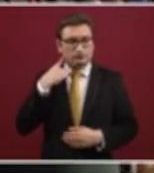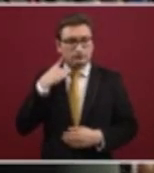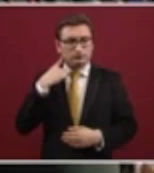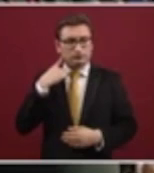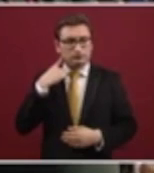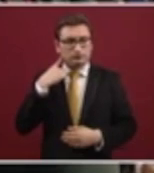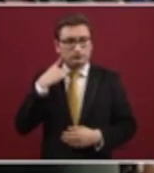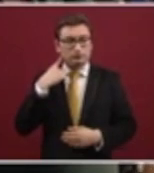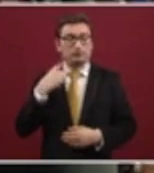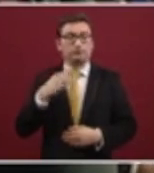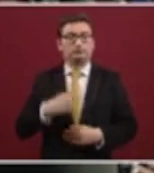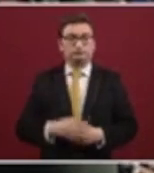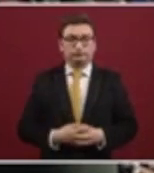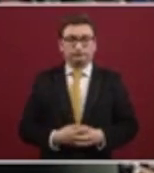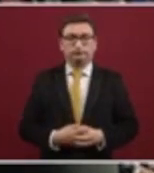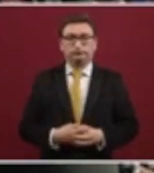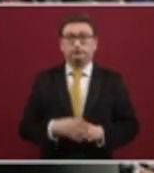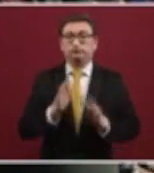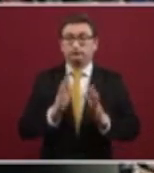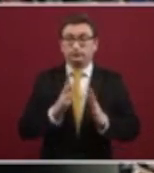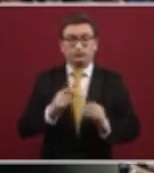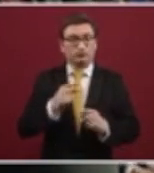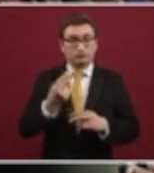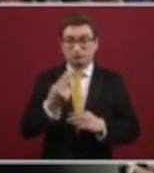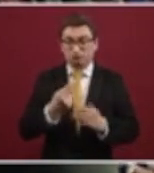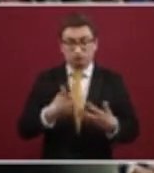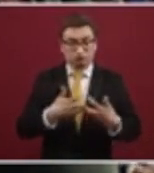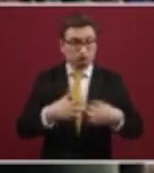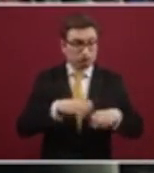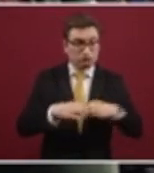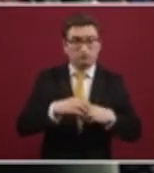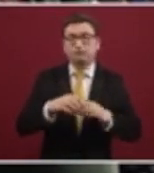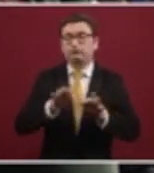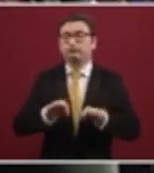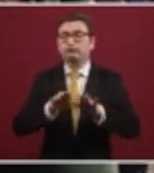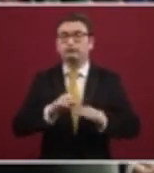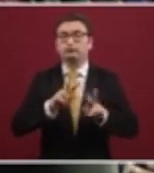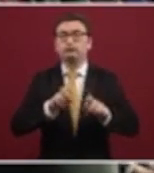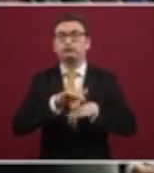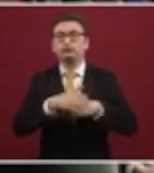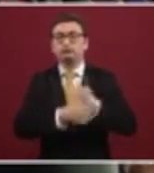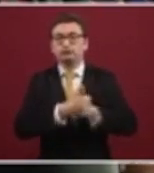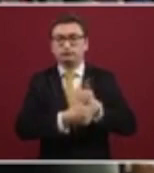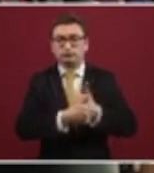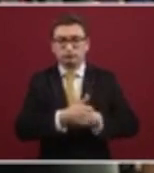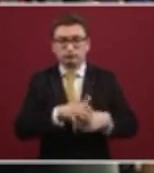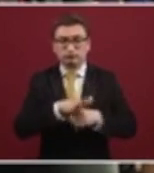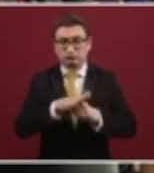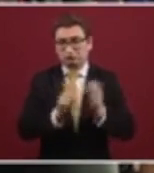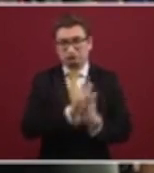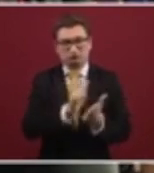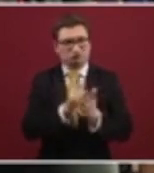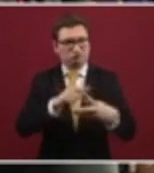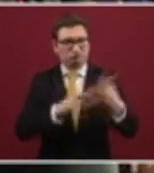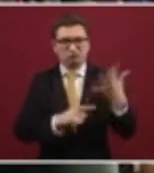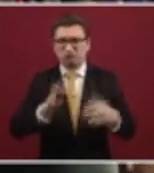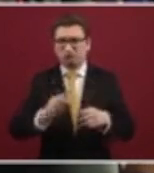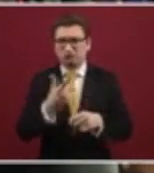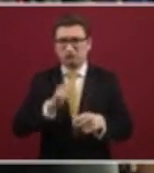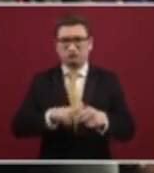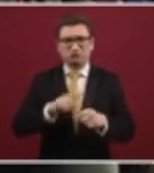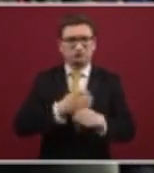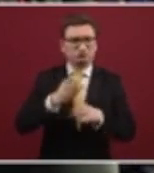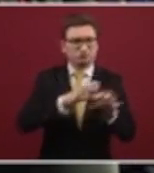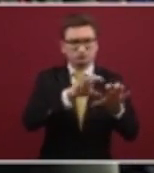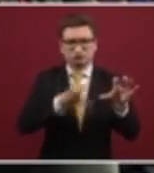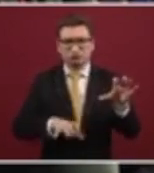No va a haber crecimiento si no le ponemos atención a la competitividad. Y en competitividad hay una serie de leyes federales y estatales,